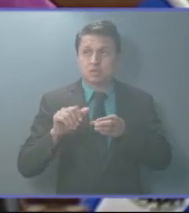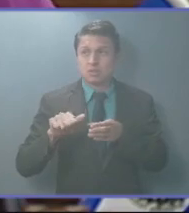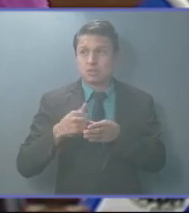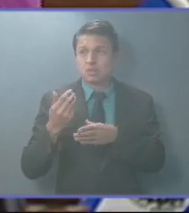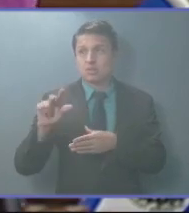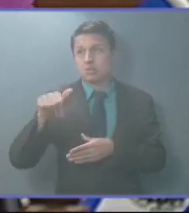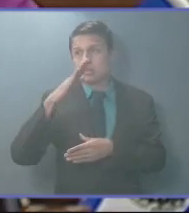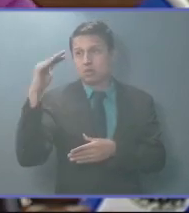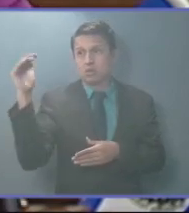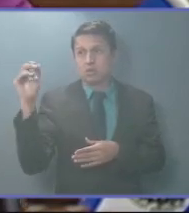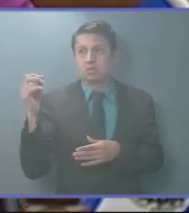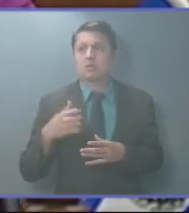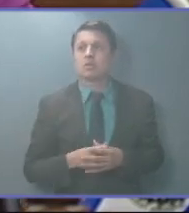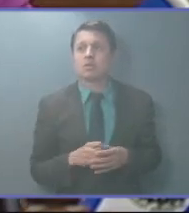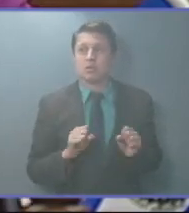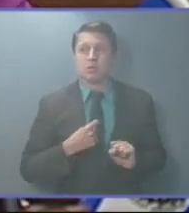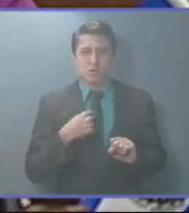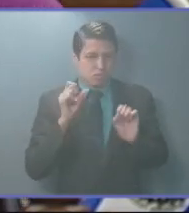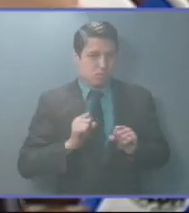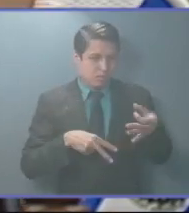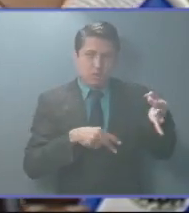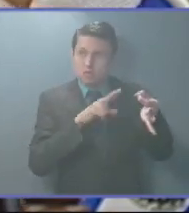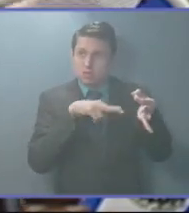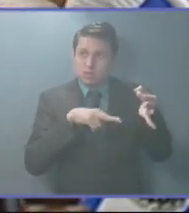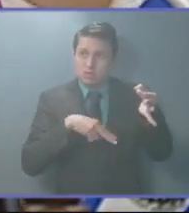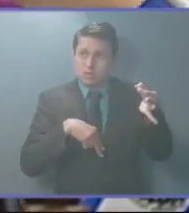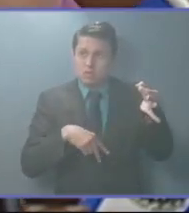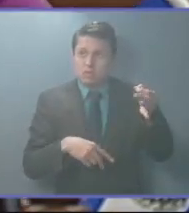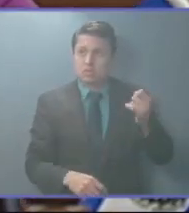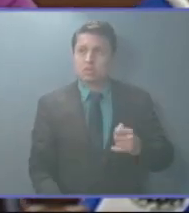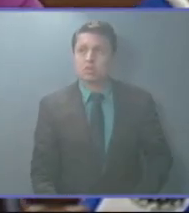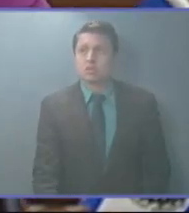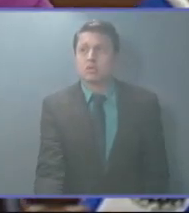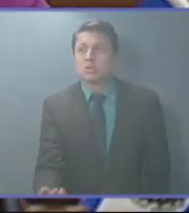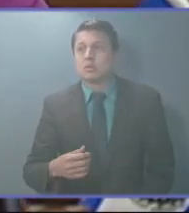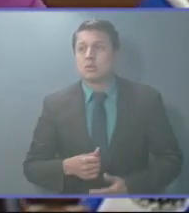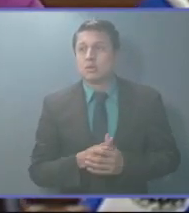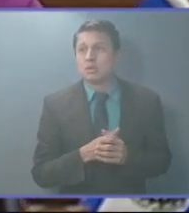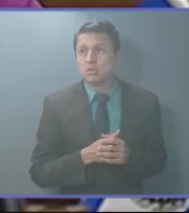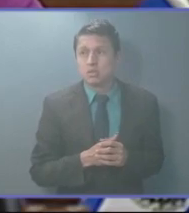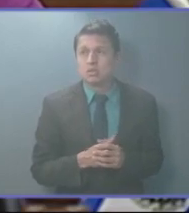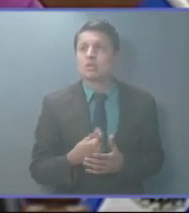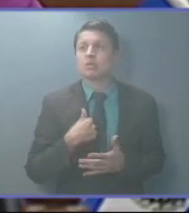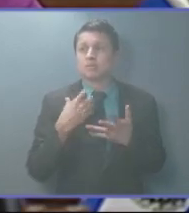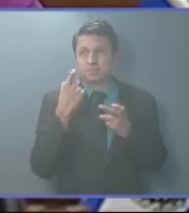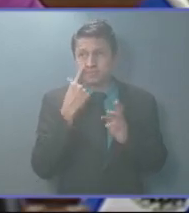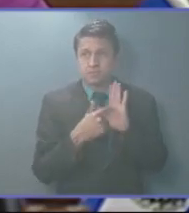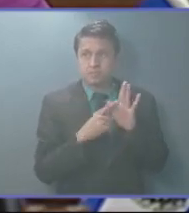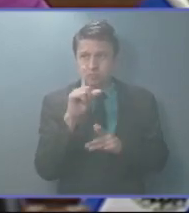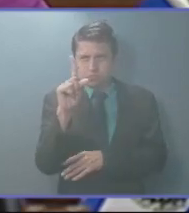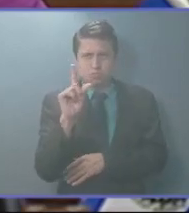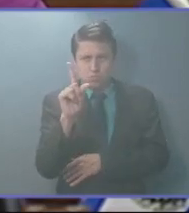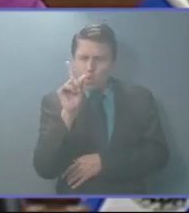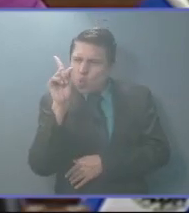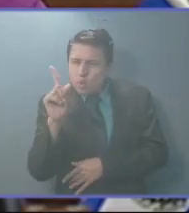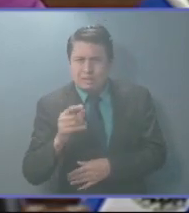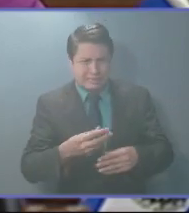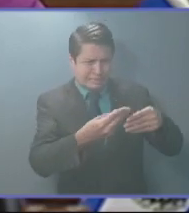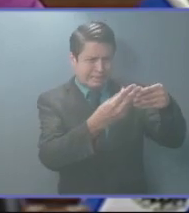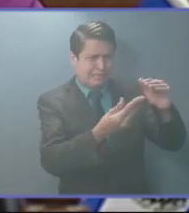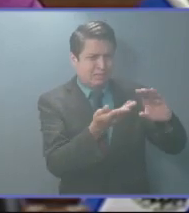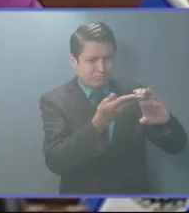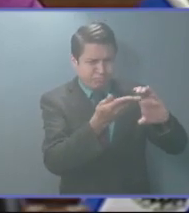internacional a donde ubicó al salvador quiero citar uno nada más y gel de